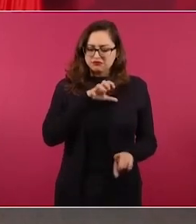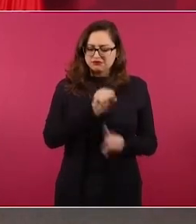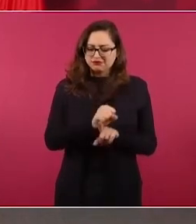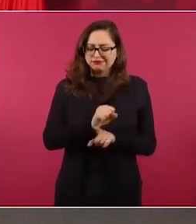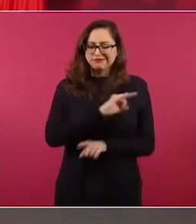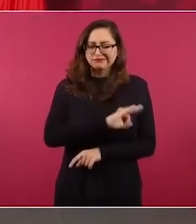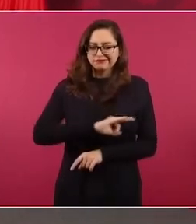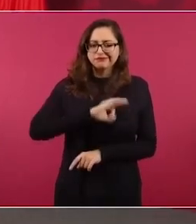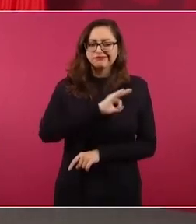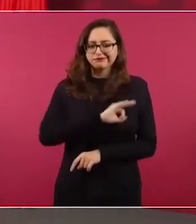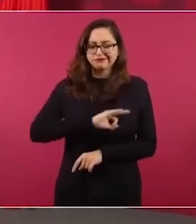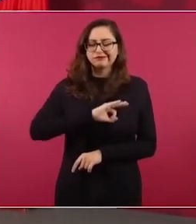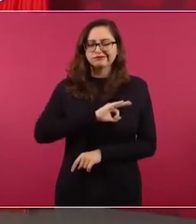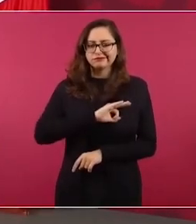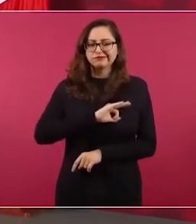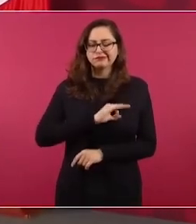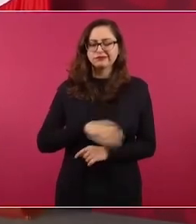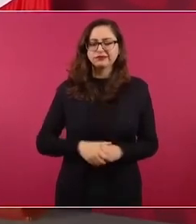felices.